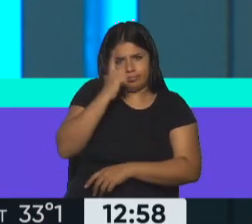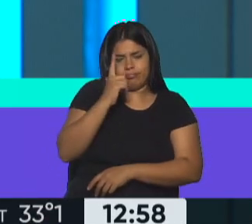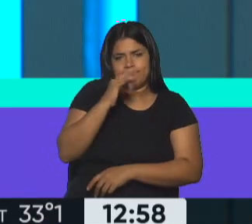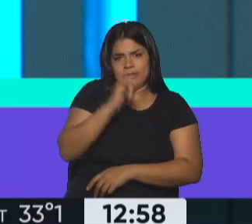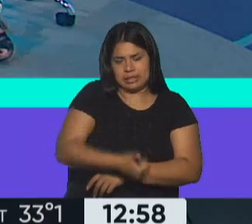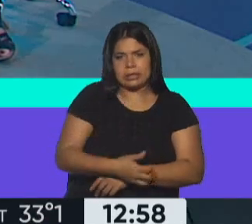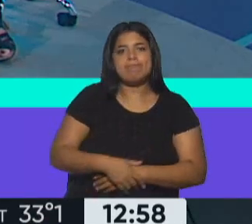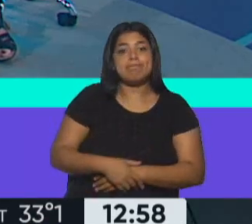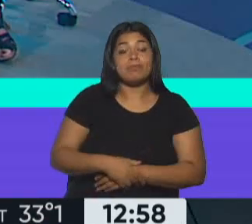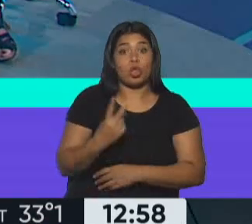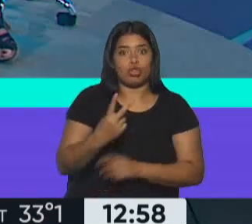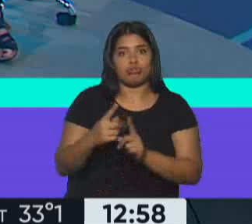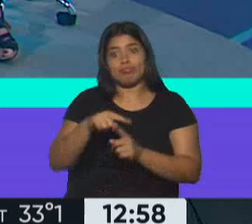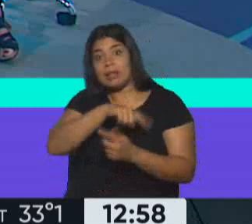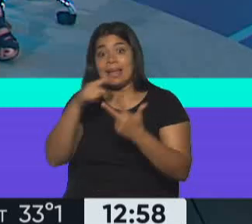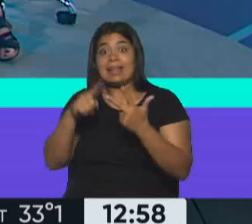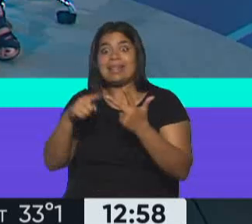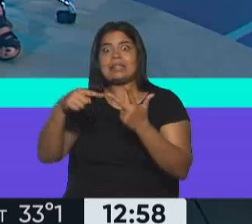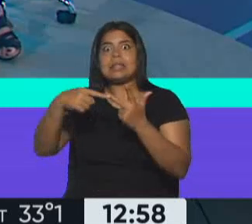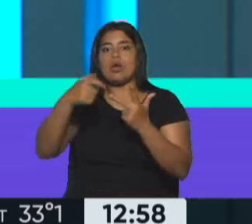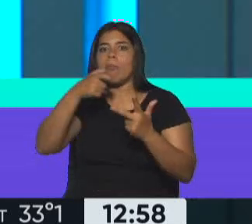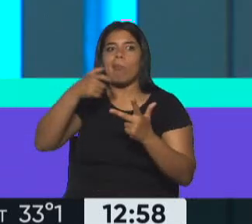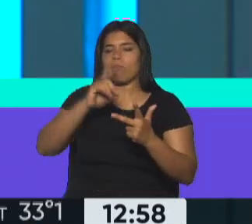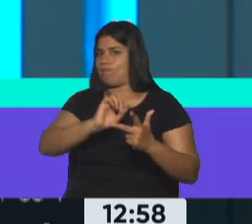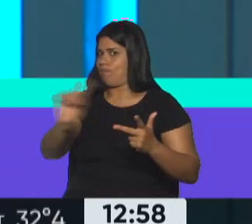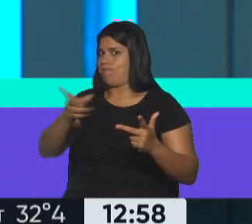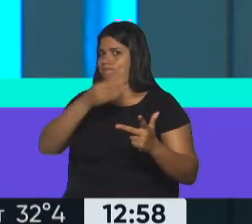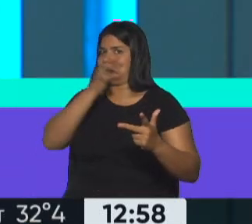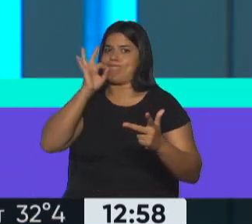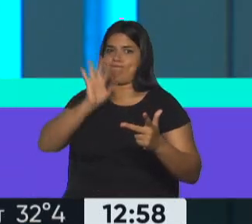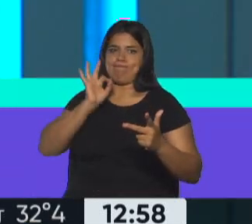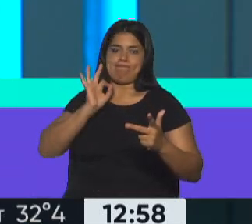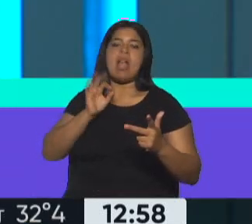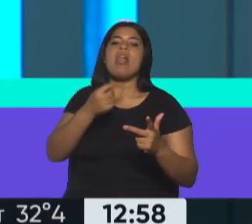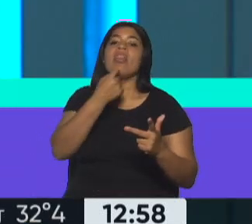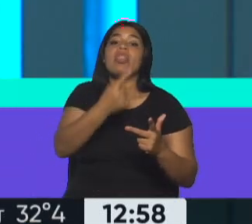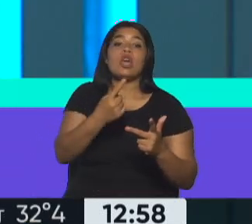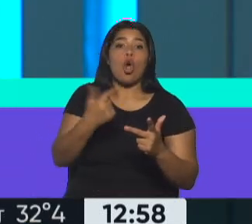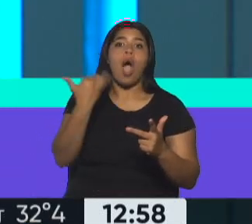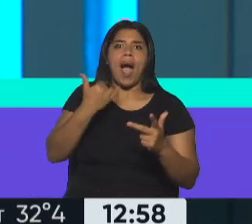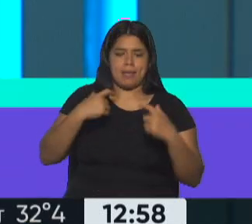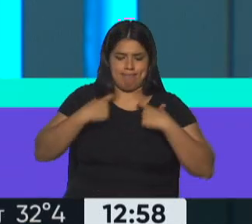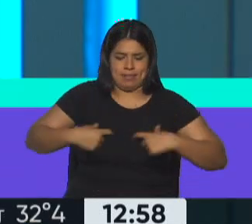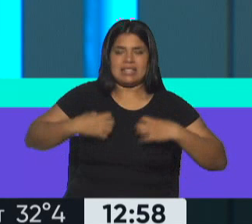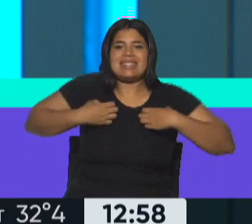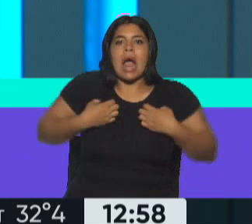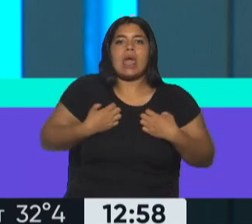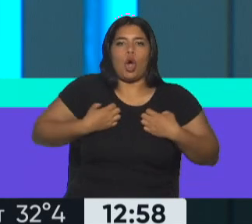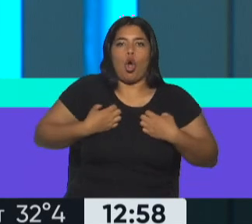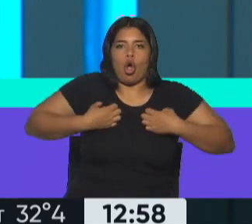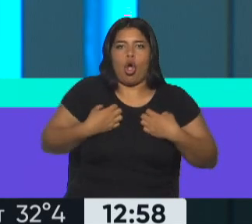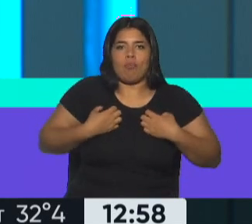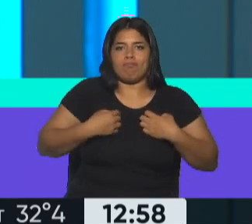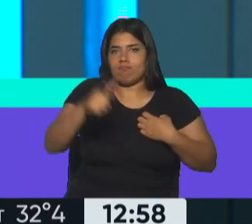lucas y sus amigos otro el tercero se negó a declarar dijo que iba con un chaleco identificatorio como policía porque de eso estamos hablando también